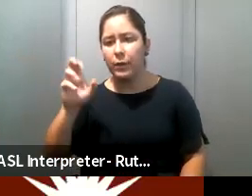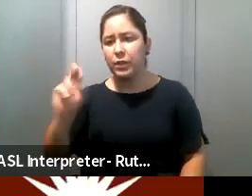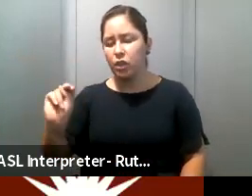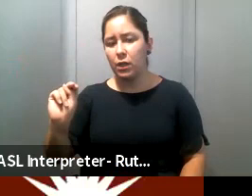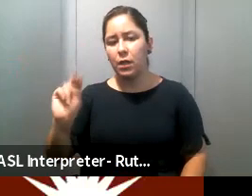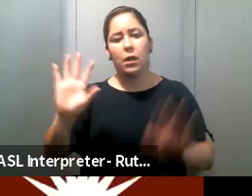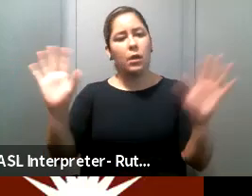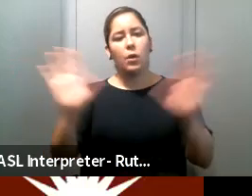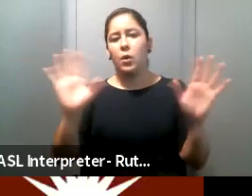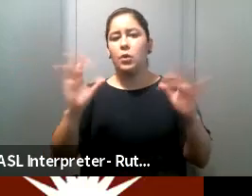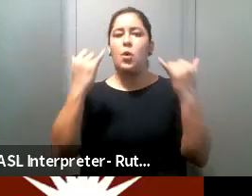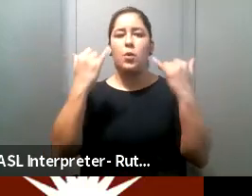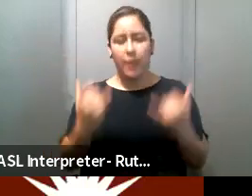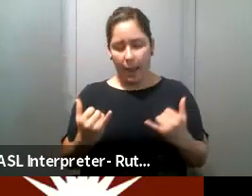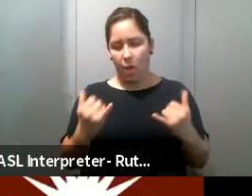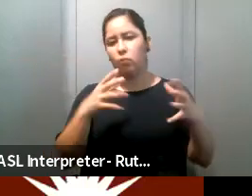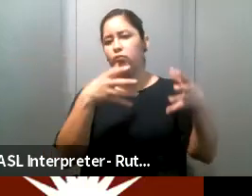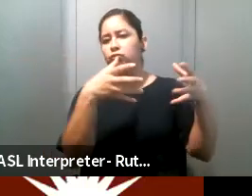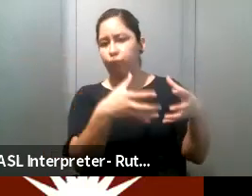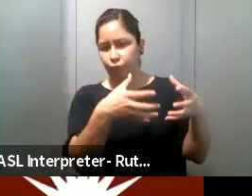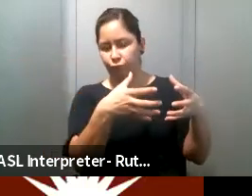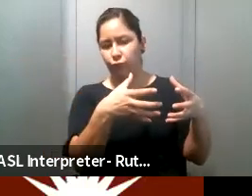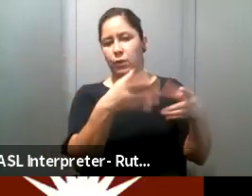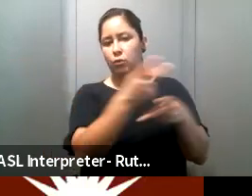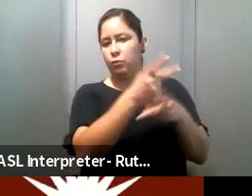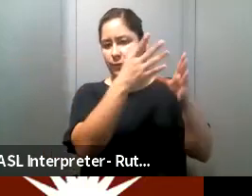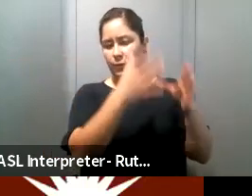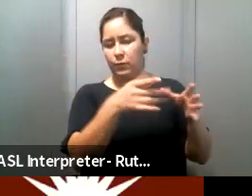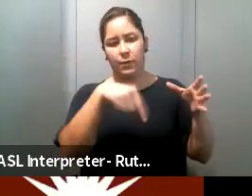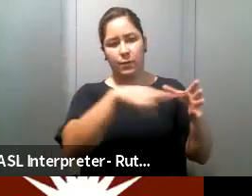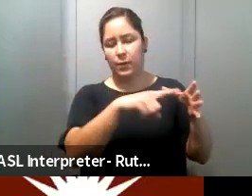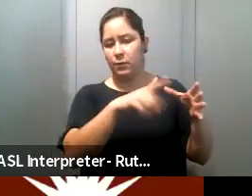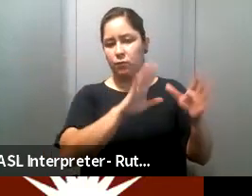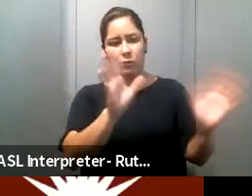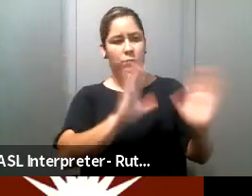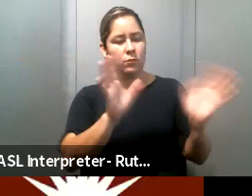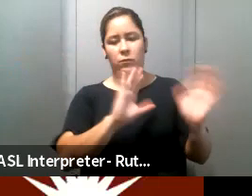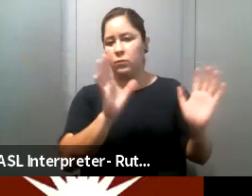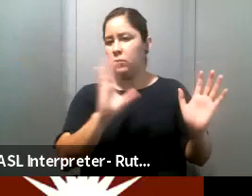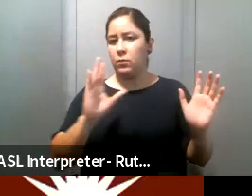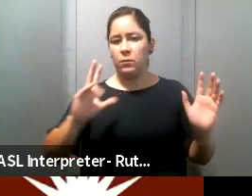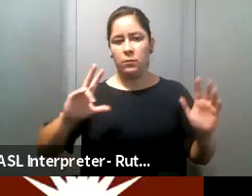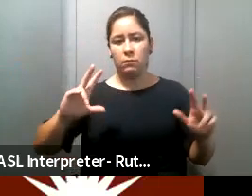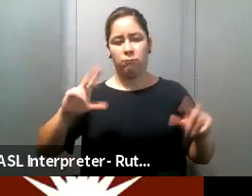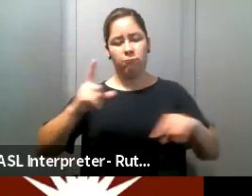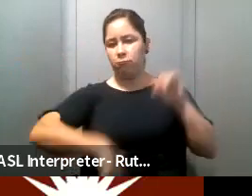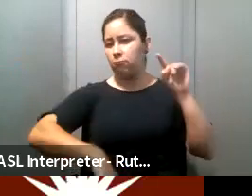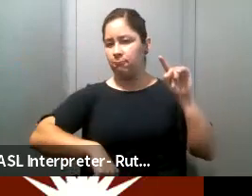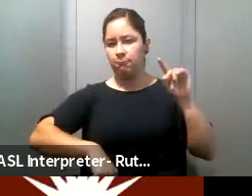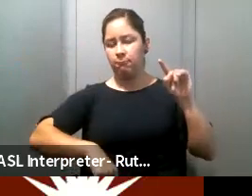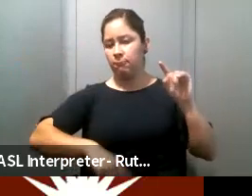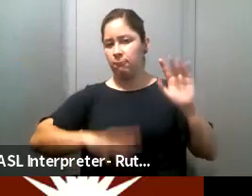Junta de Supervisores está prohibiendo y está prohibiendo permanentemente